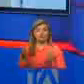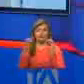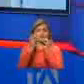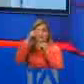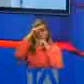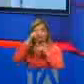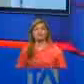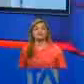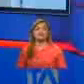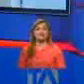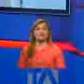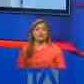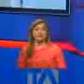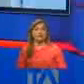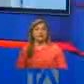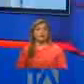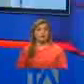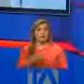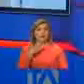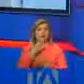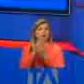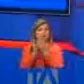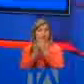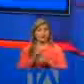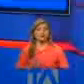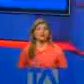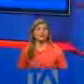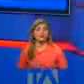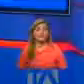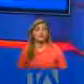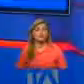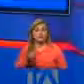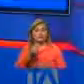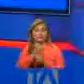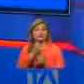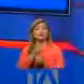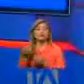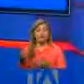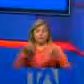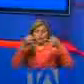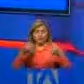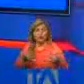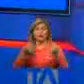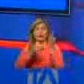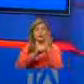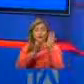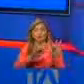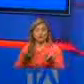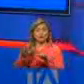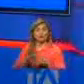Más noticias. Buenas tardes. Buenas tardes también para ti, Estefi. Muchas gracias. Amigos, hoy se realizó la presentación oficial de la cédula